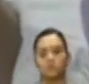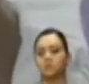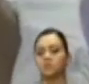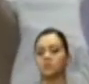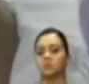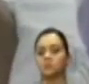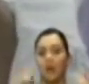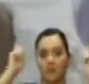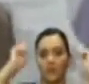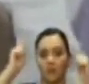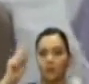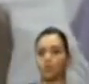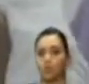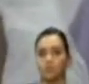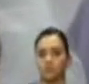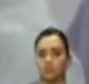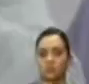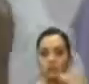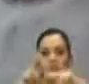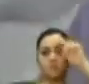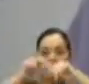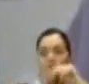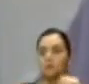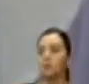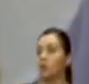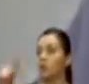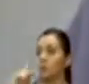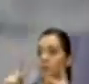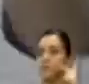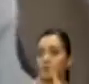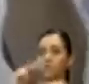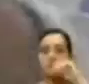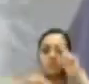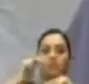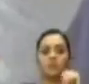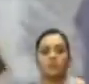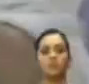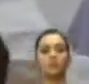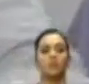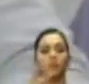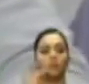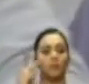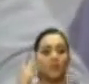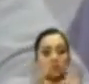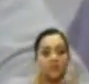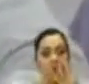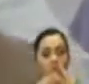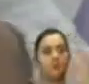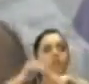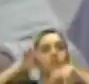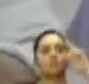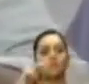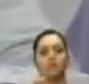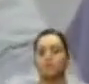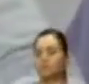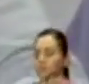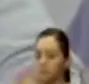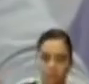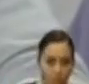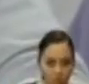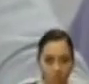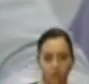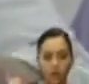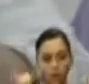antes de la campaña, aumentaba por ahí la batería sanitaria, y luego el Comité de Padres y Familia aumentaba el otro piso. Entonces, esto era un desastre. Ahora es nuestra